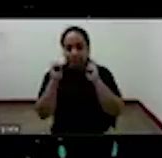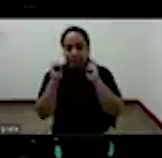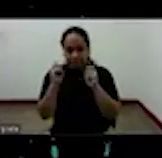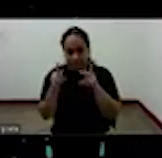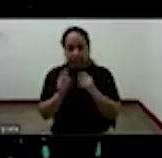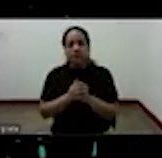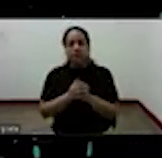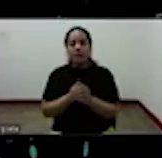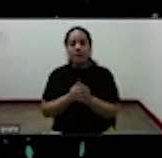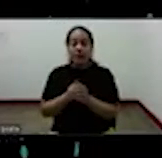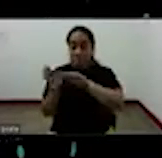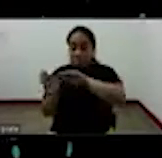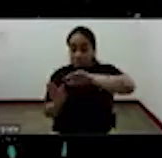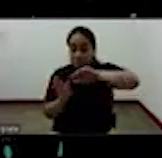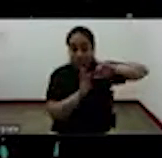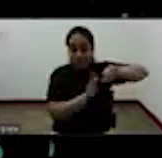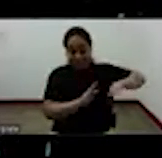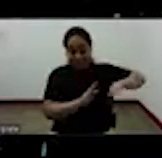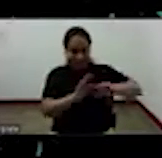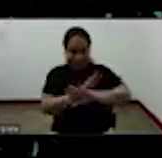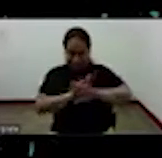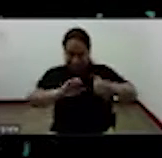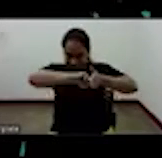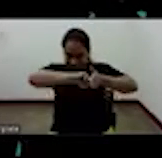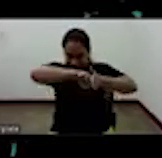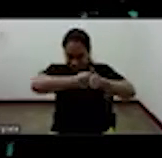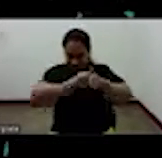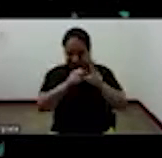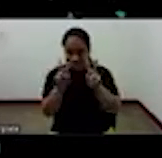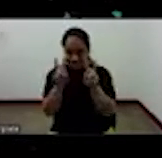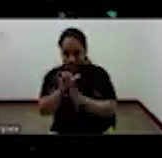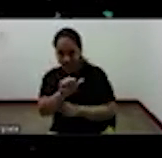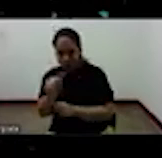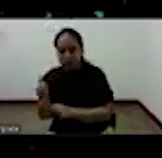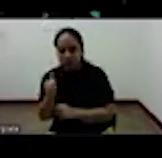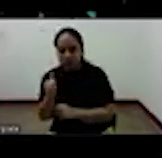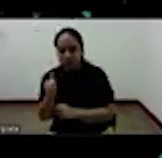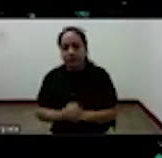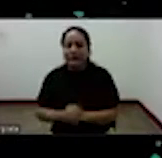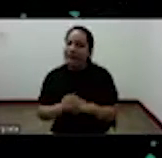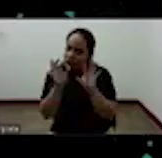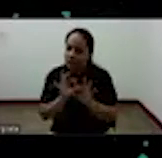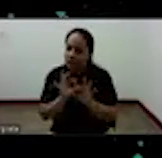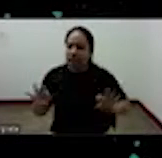cambiando radicalmente, me parece que debo hablar